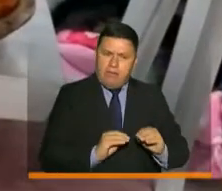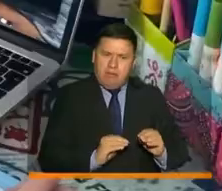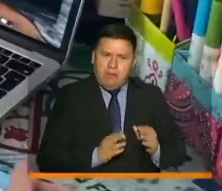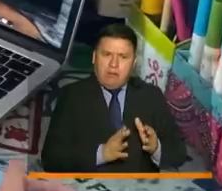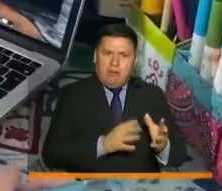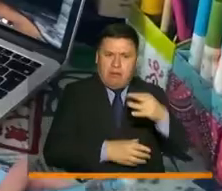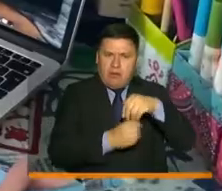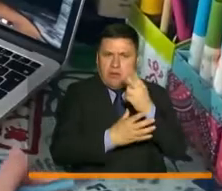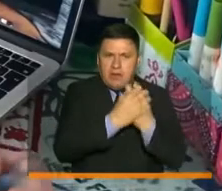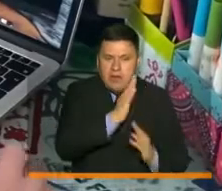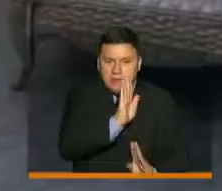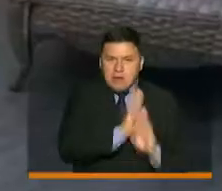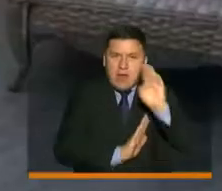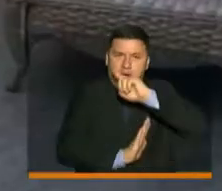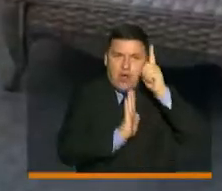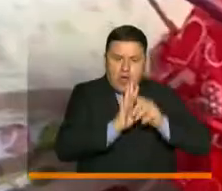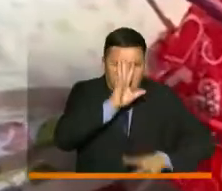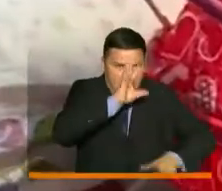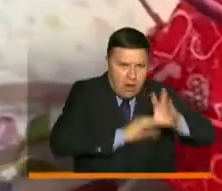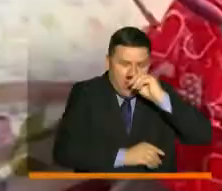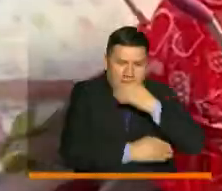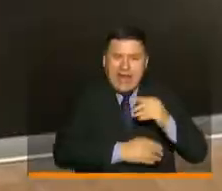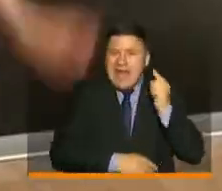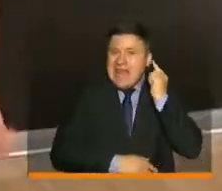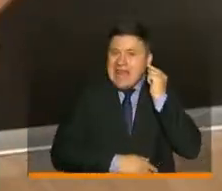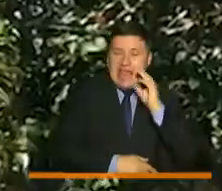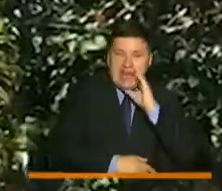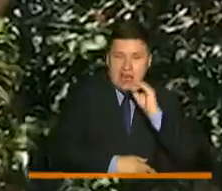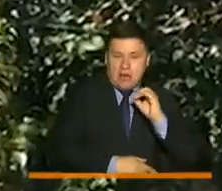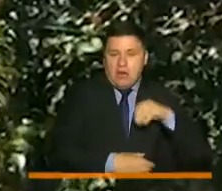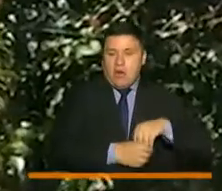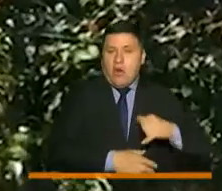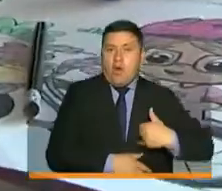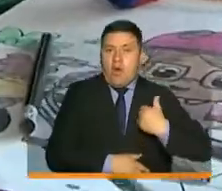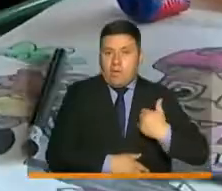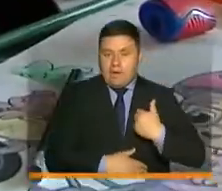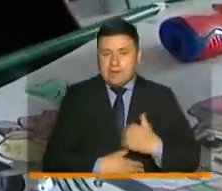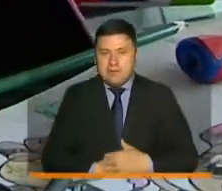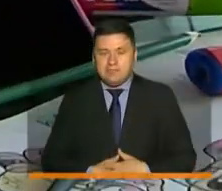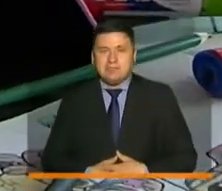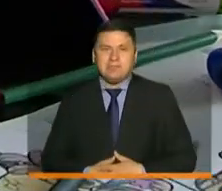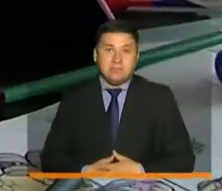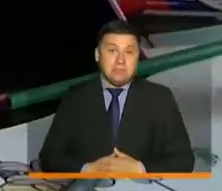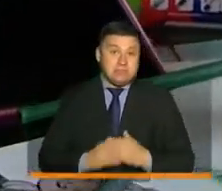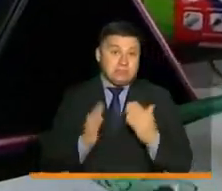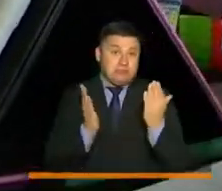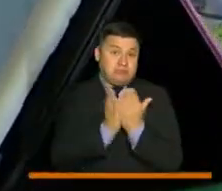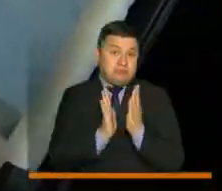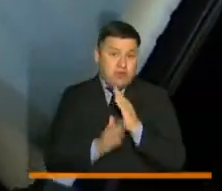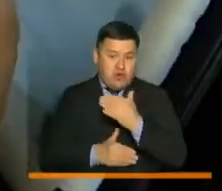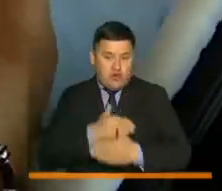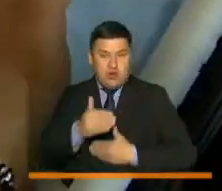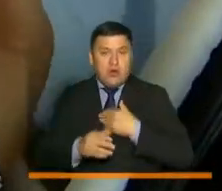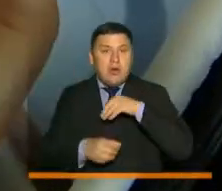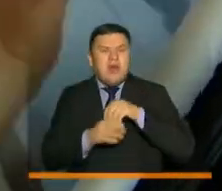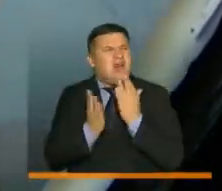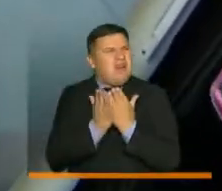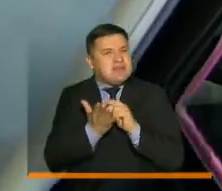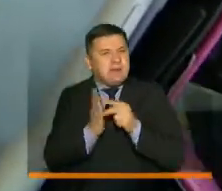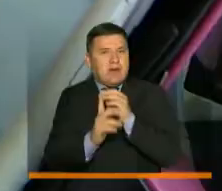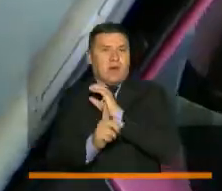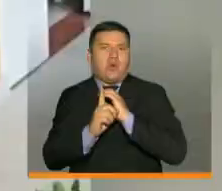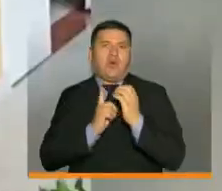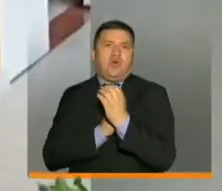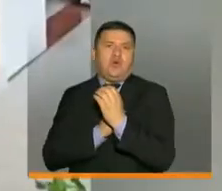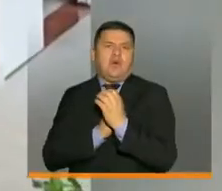bienestar, desarrollo integral y aprendizaje de niñas, niños y adolescentes. La educación es un proceso cultural que se da por